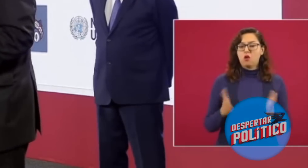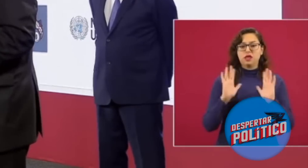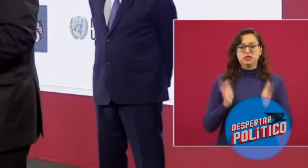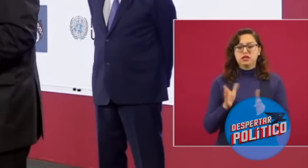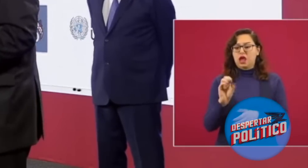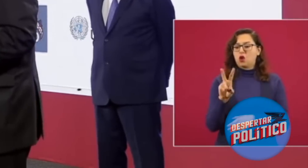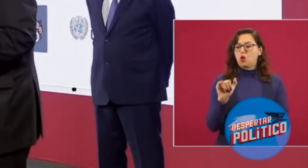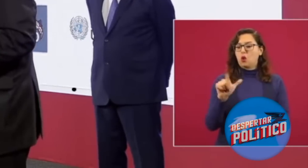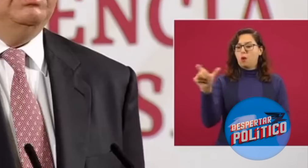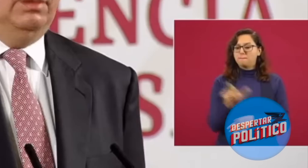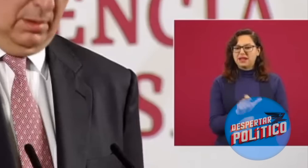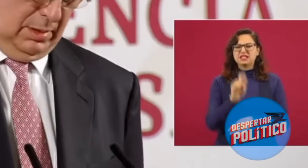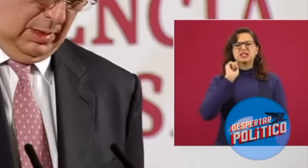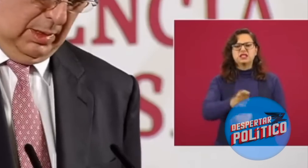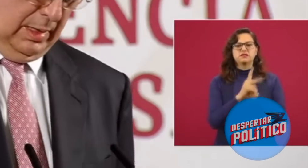denominado COVAX,